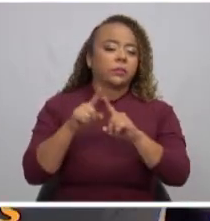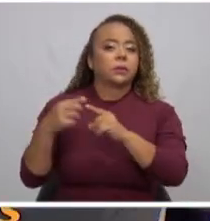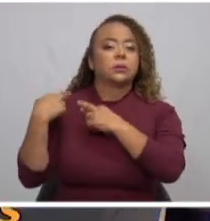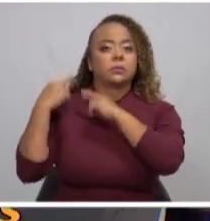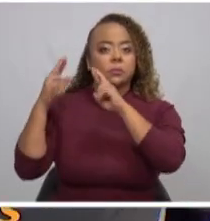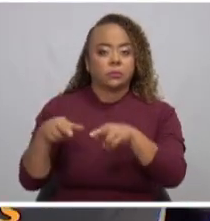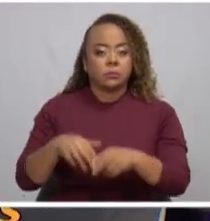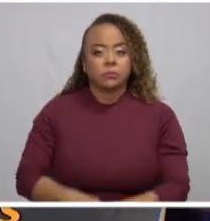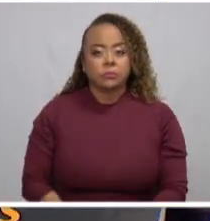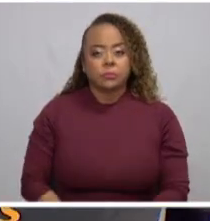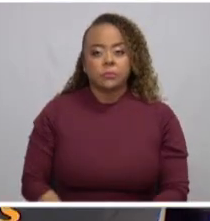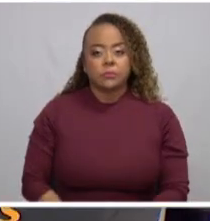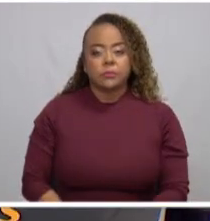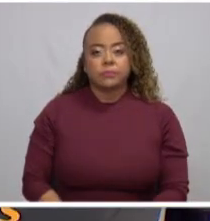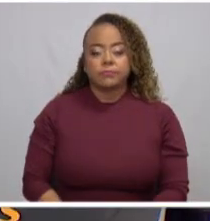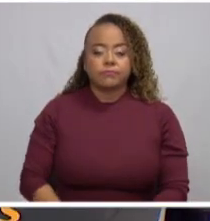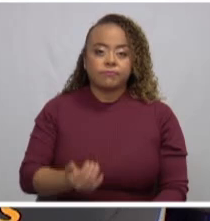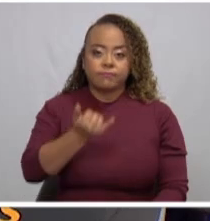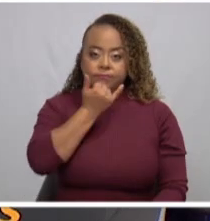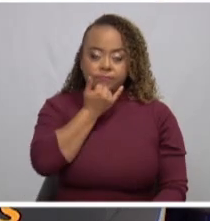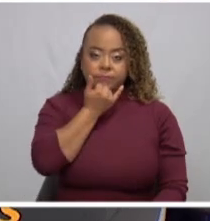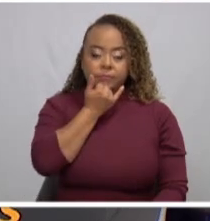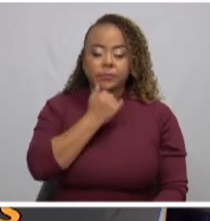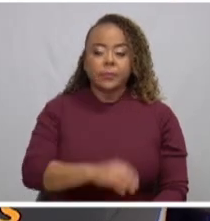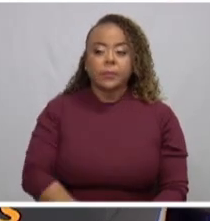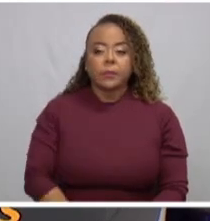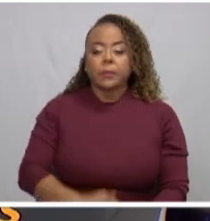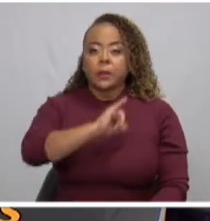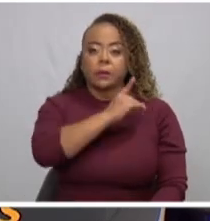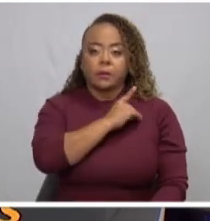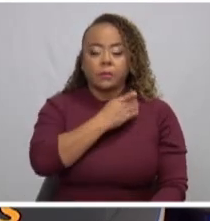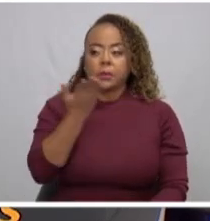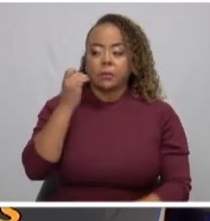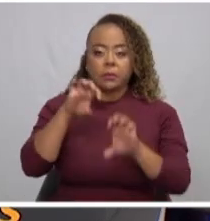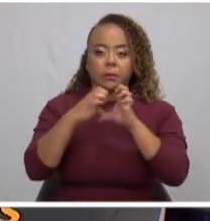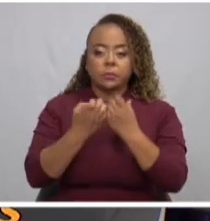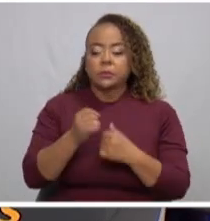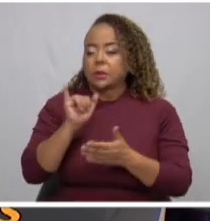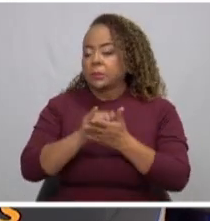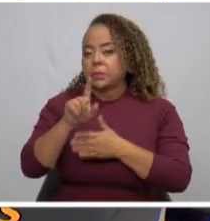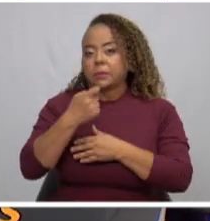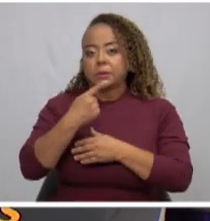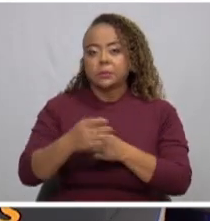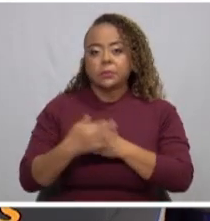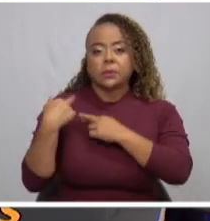responsabilidades en las que incurrieron dirigencias anteriores de los equipos eso hay que decirlo